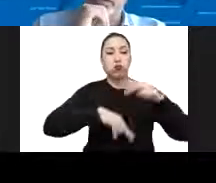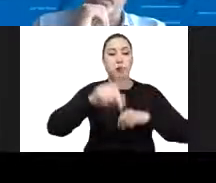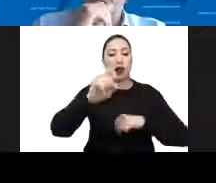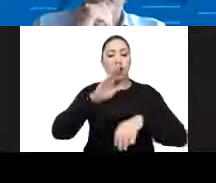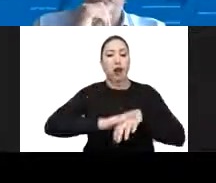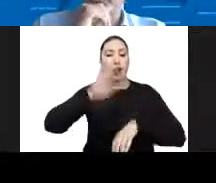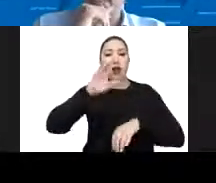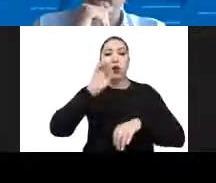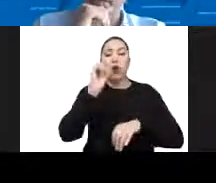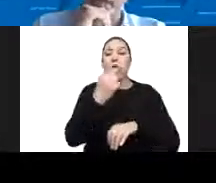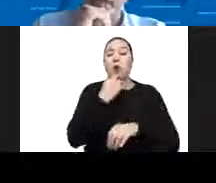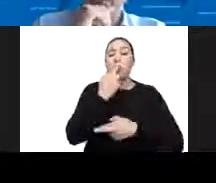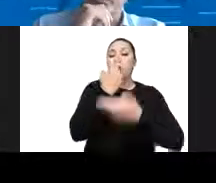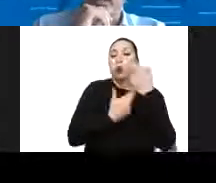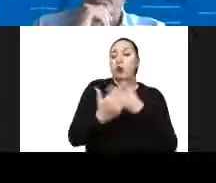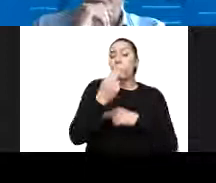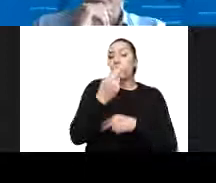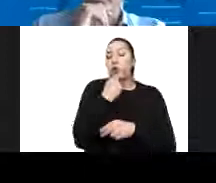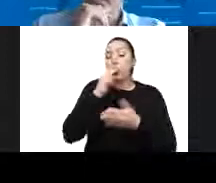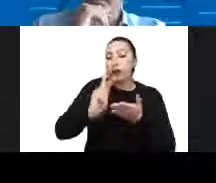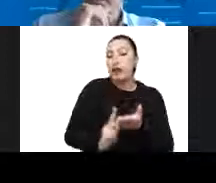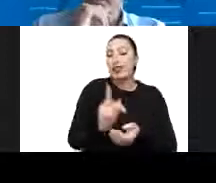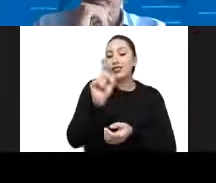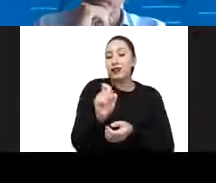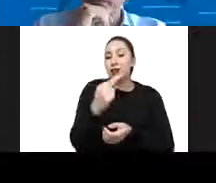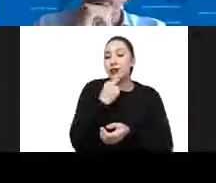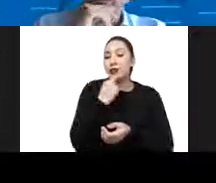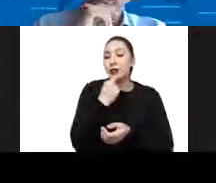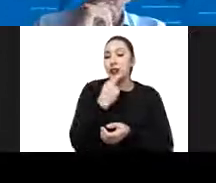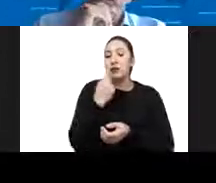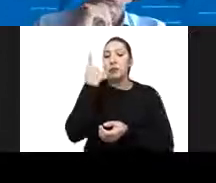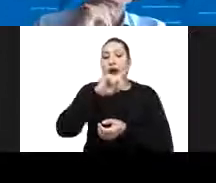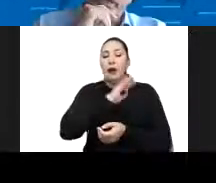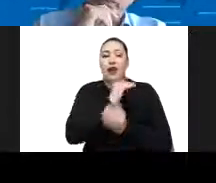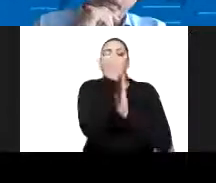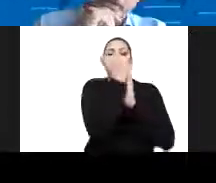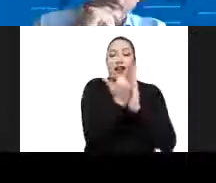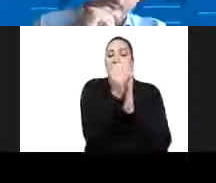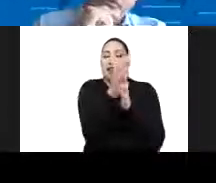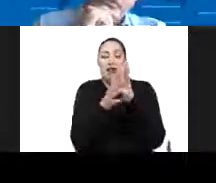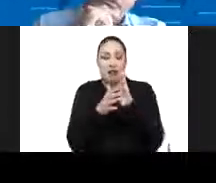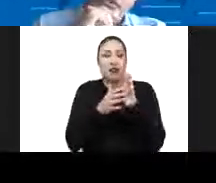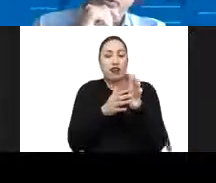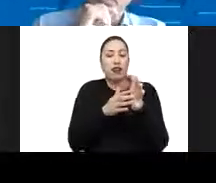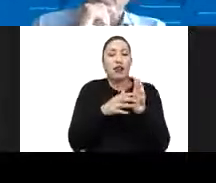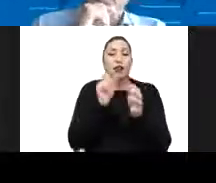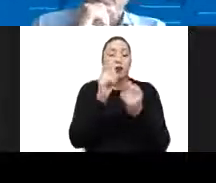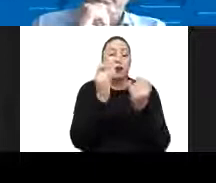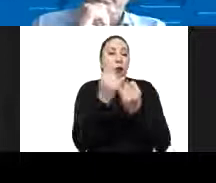eficiencia, gestionar mucho más la demanda, ya sea a través de precios o de campañas de